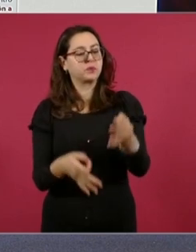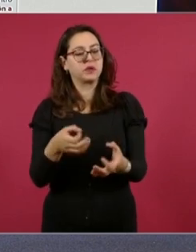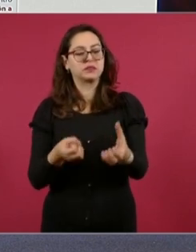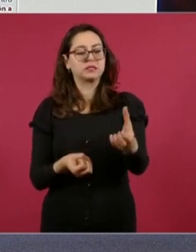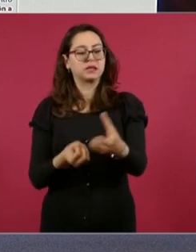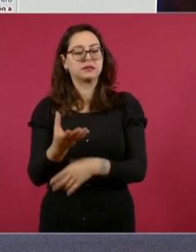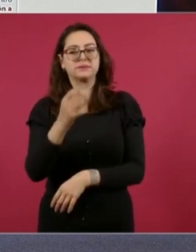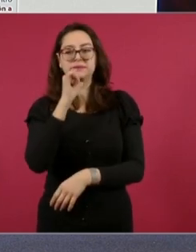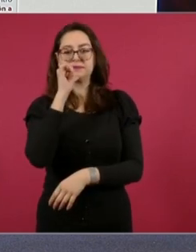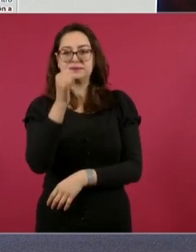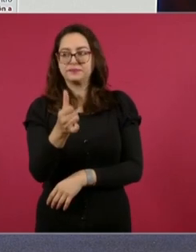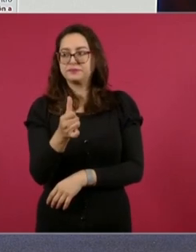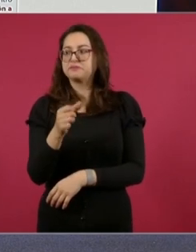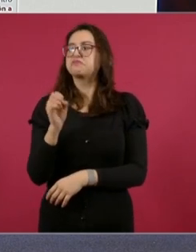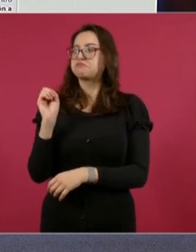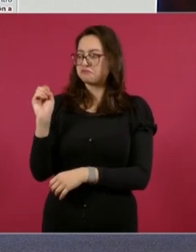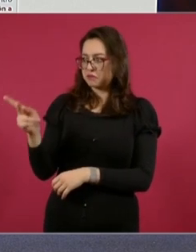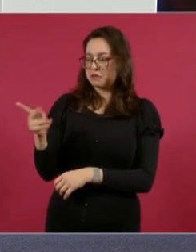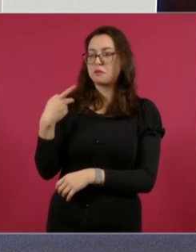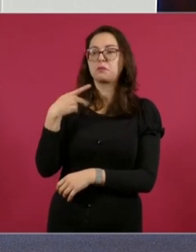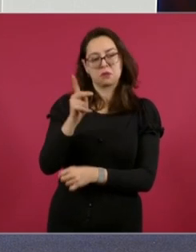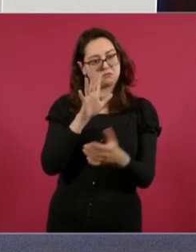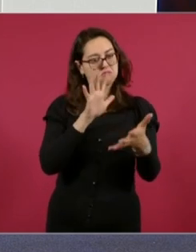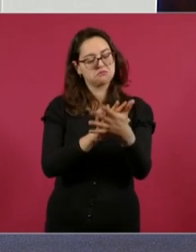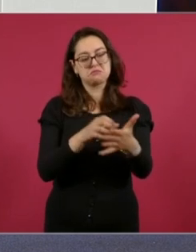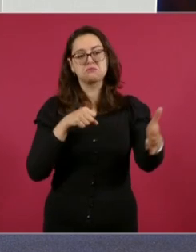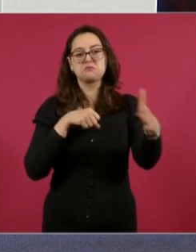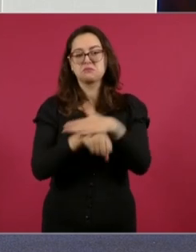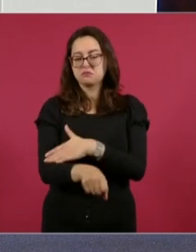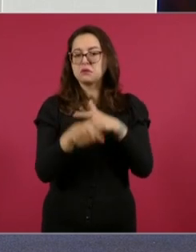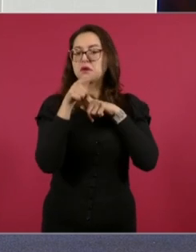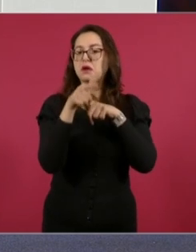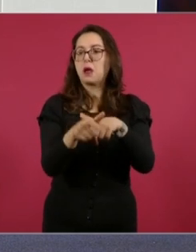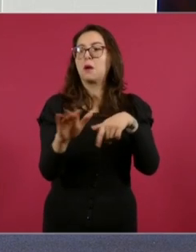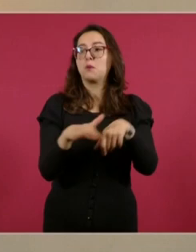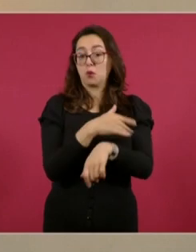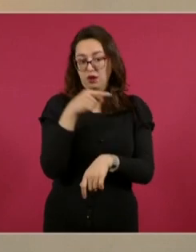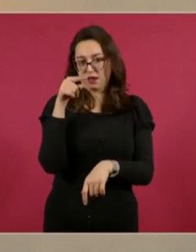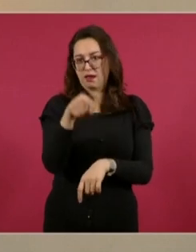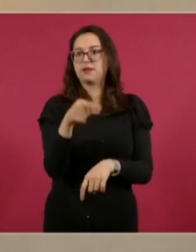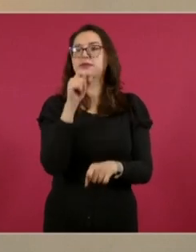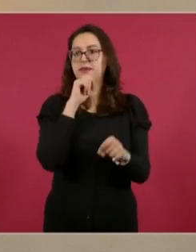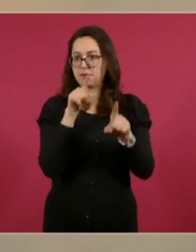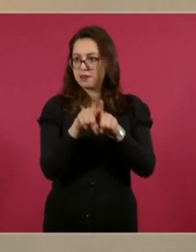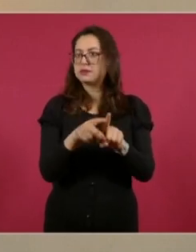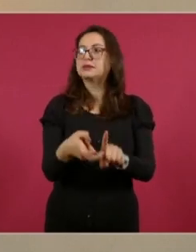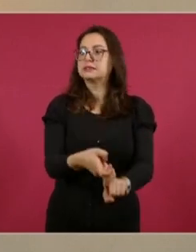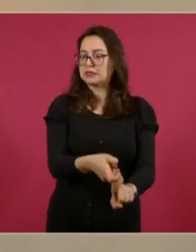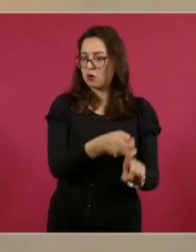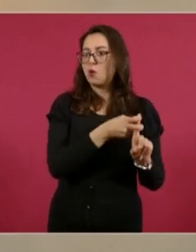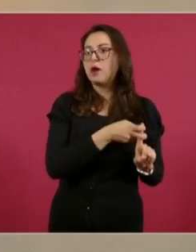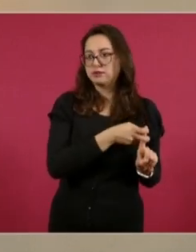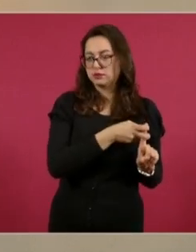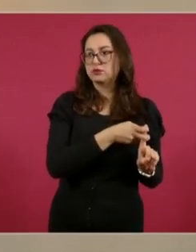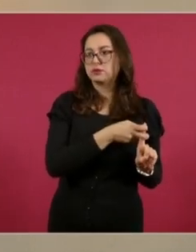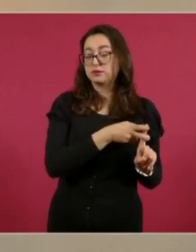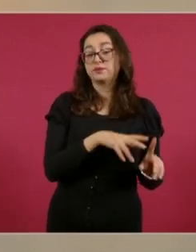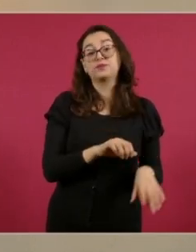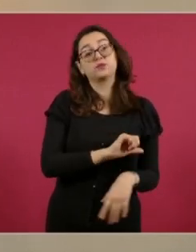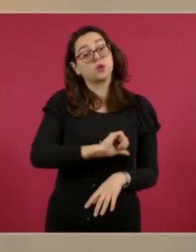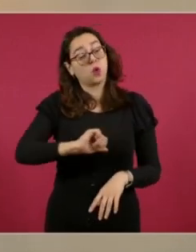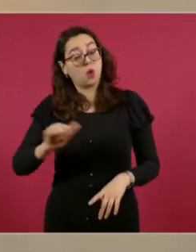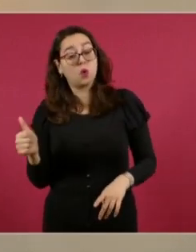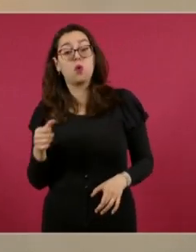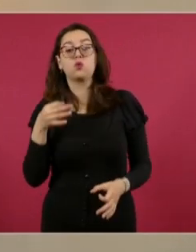recluido por el delito de secuestro. Adelante. Este es el caso de Emilio N. por